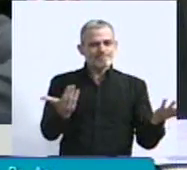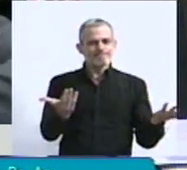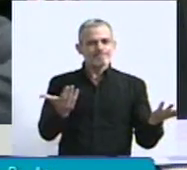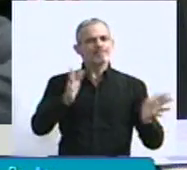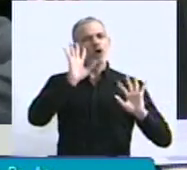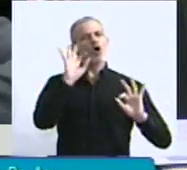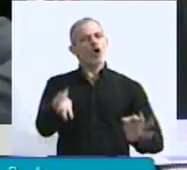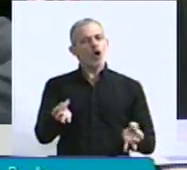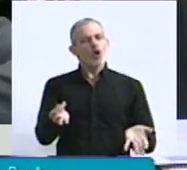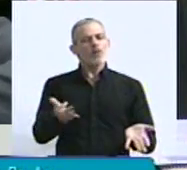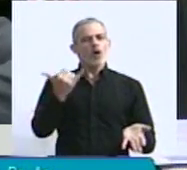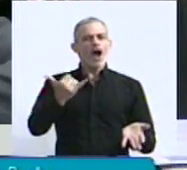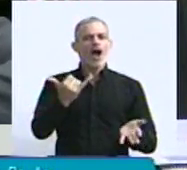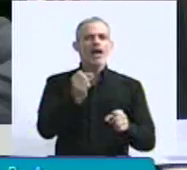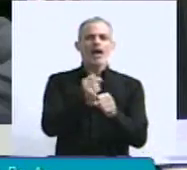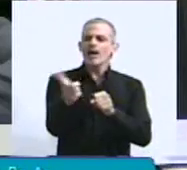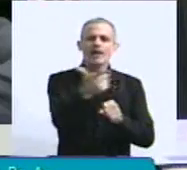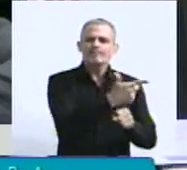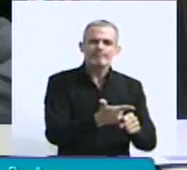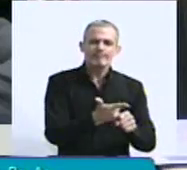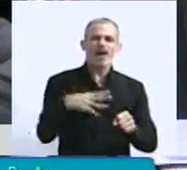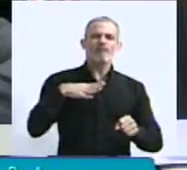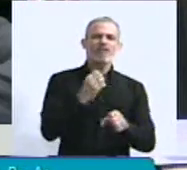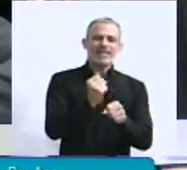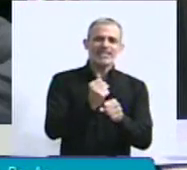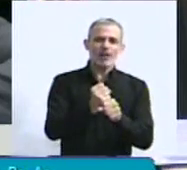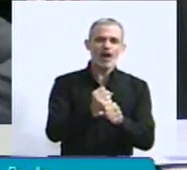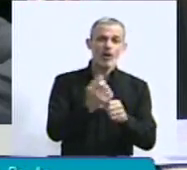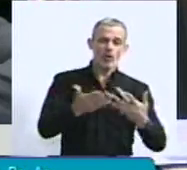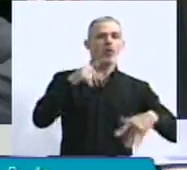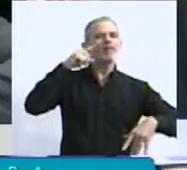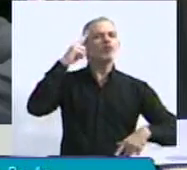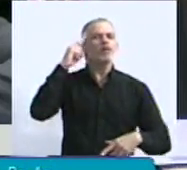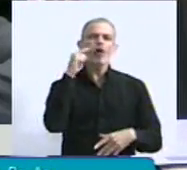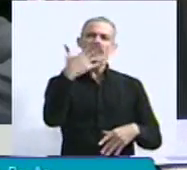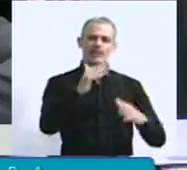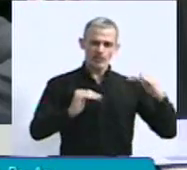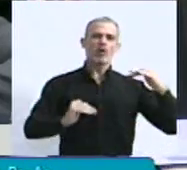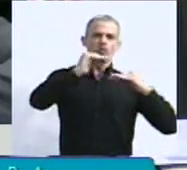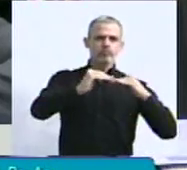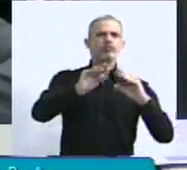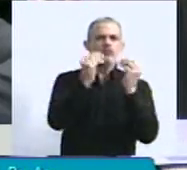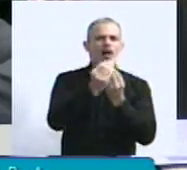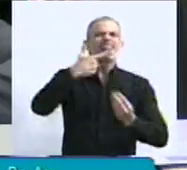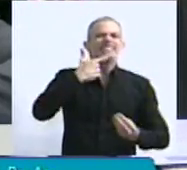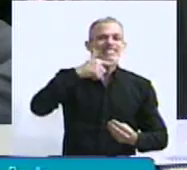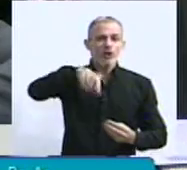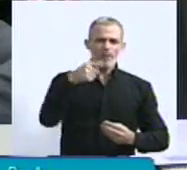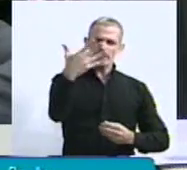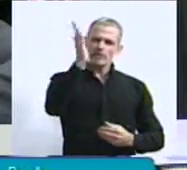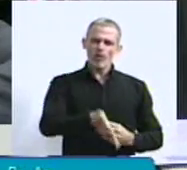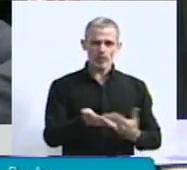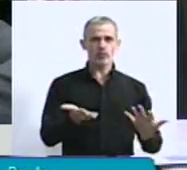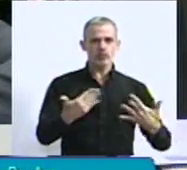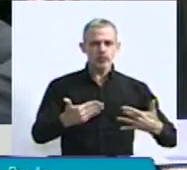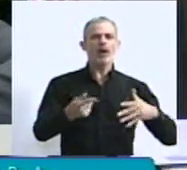Evidentemente, un desempleo de 2 dígitos que alcanzó picos en 1995 del 17,5% y de casi